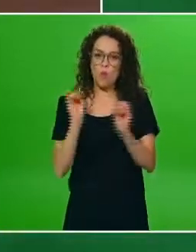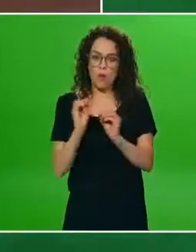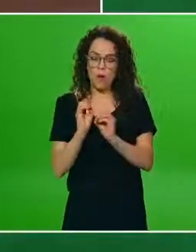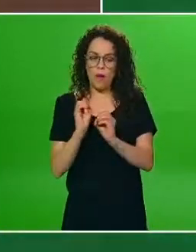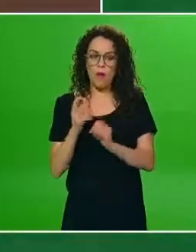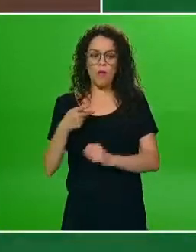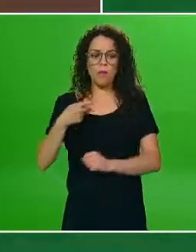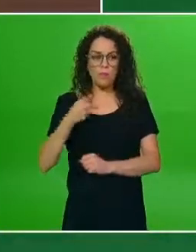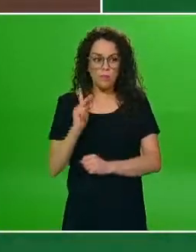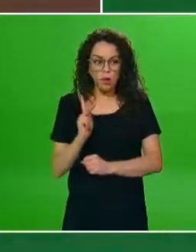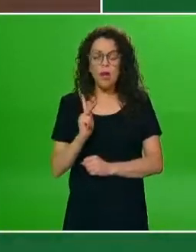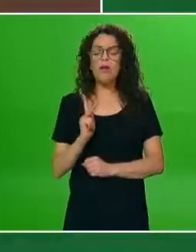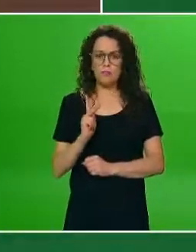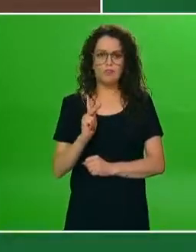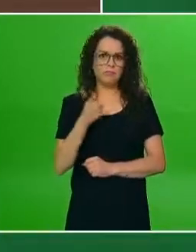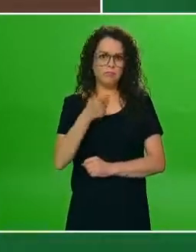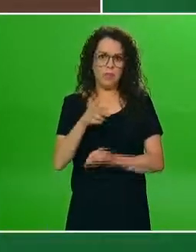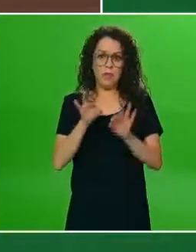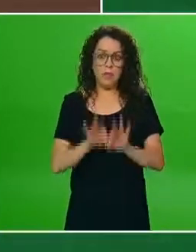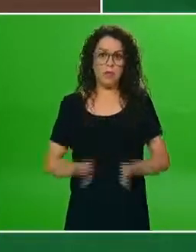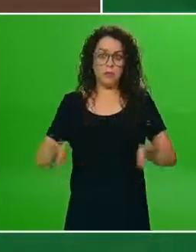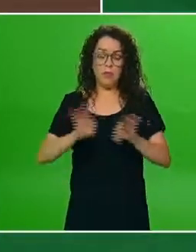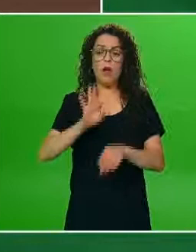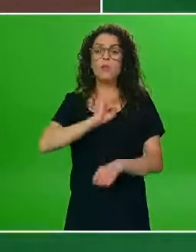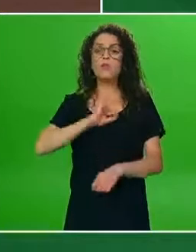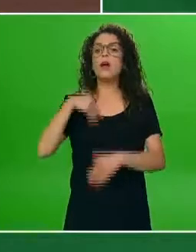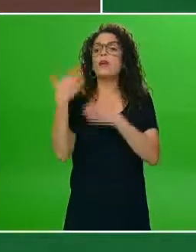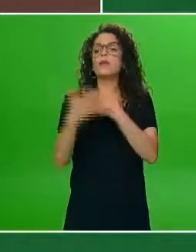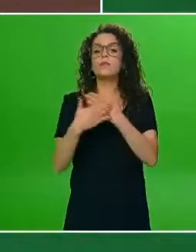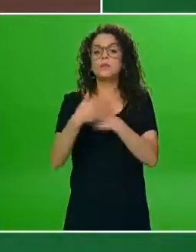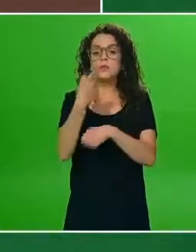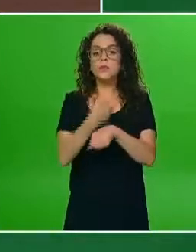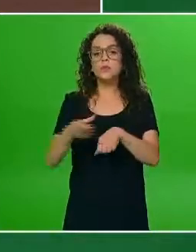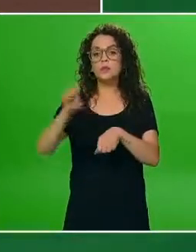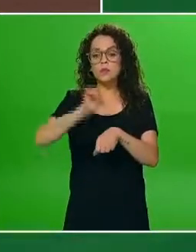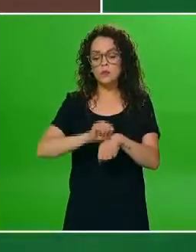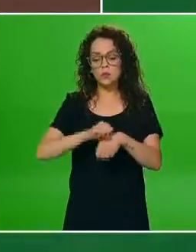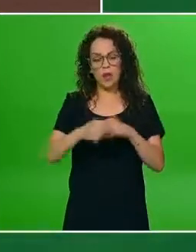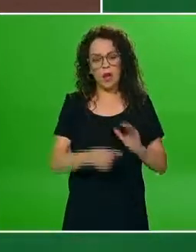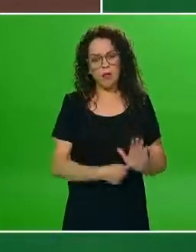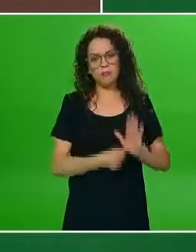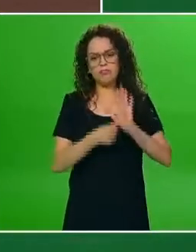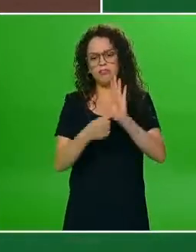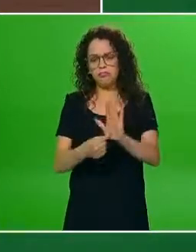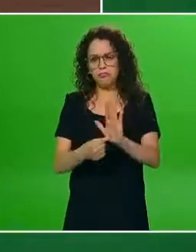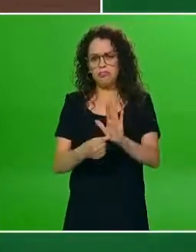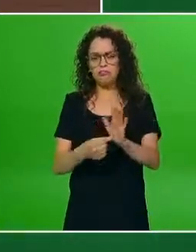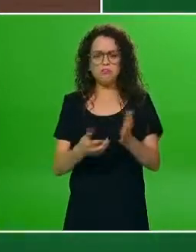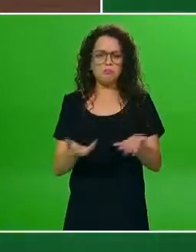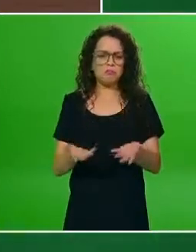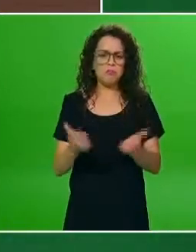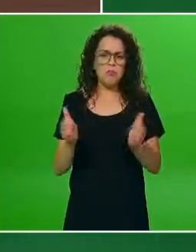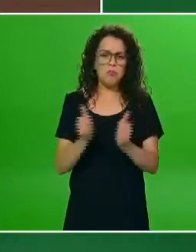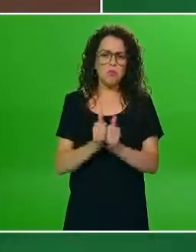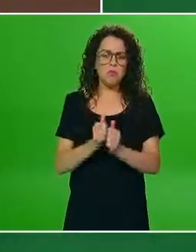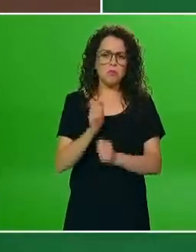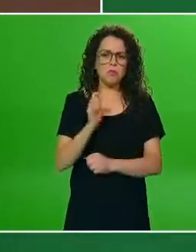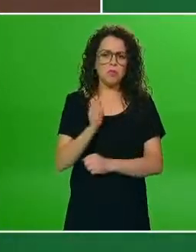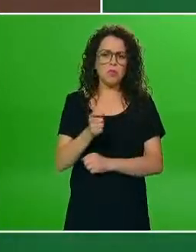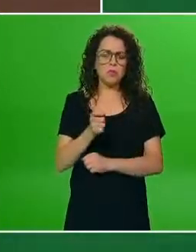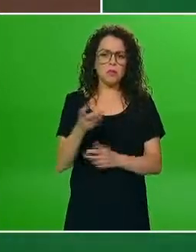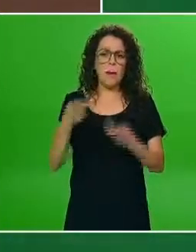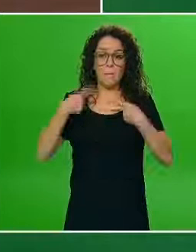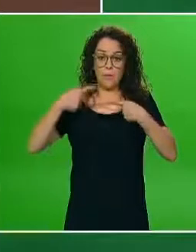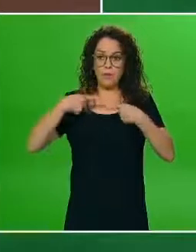punto para presentar en la semana, que presentemos durante la semana que vengan